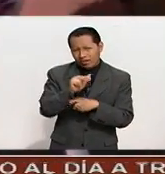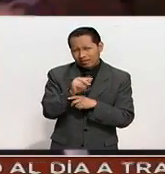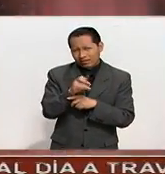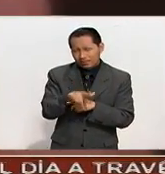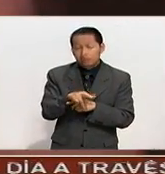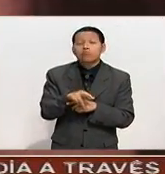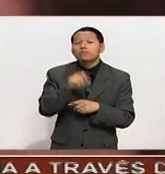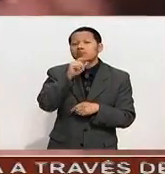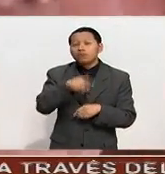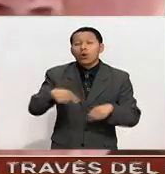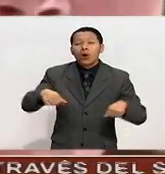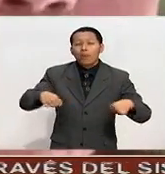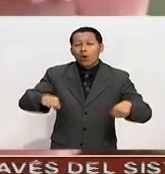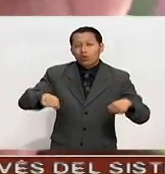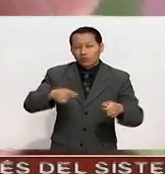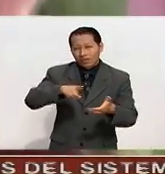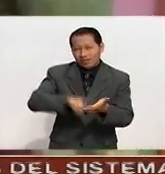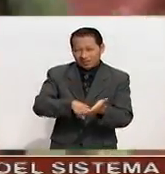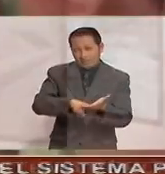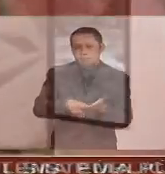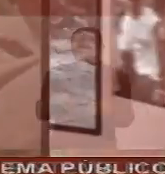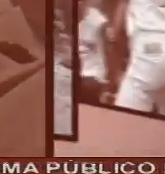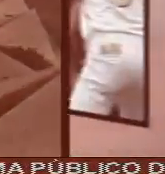3 motocicletas de aquel domicilio.